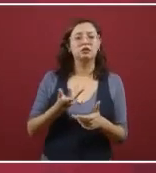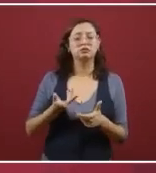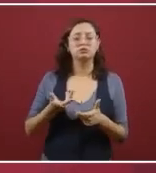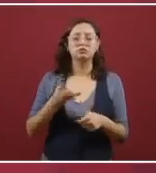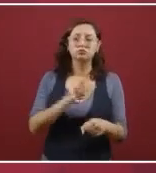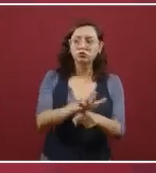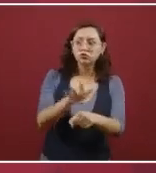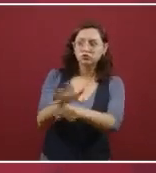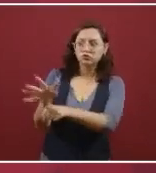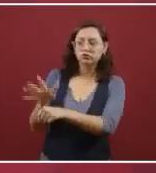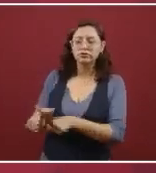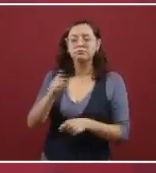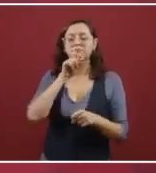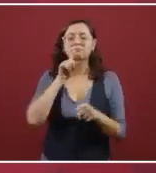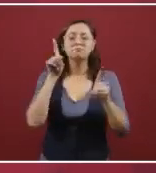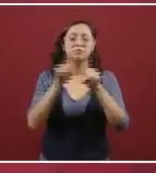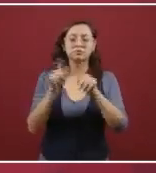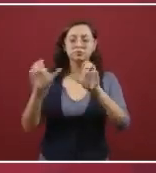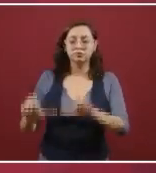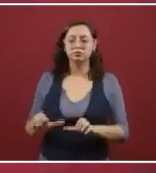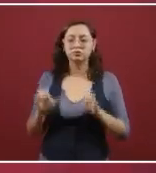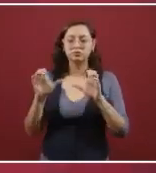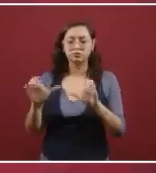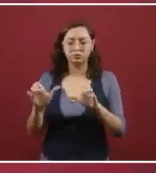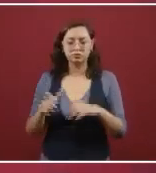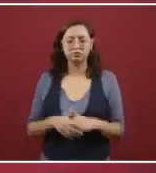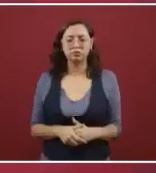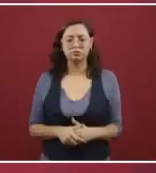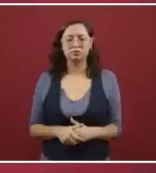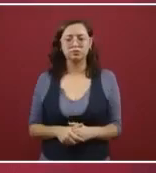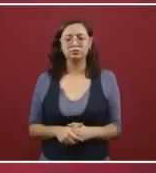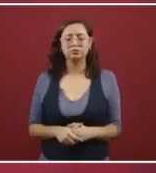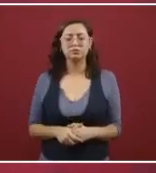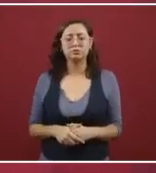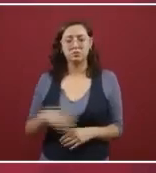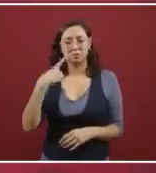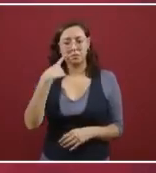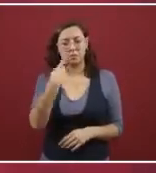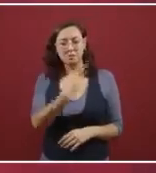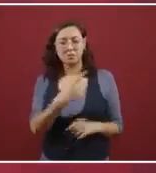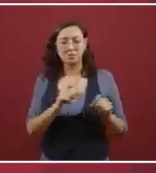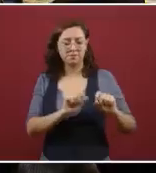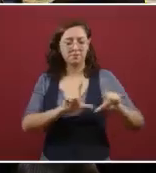país. Iniciaríamos por la primera gráfica,